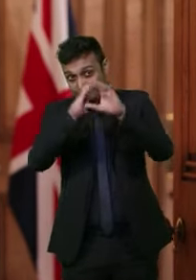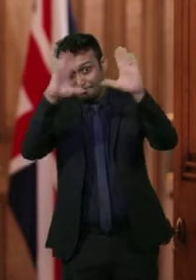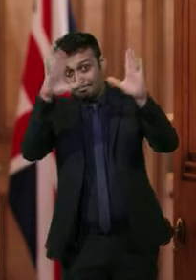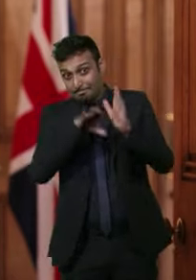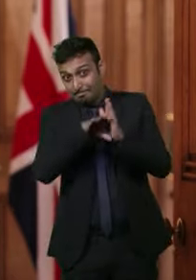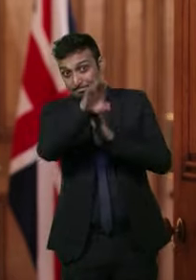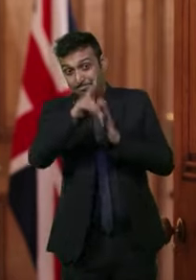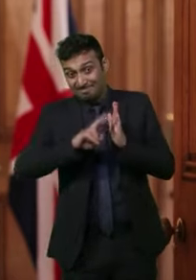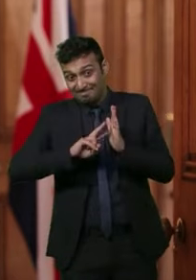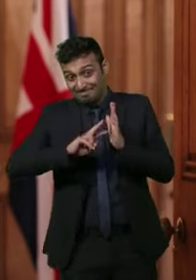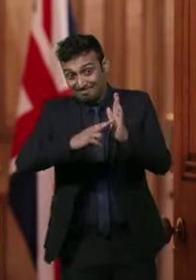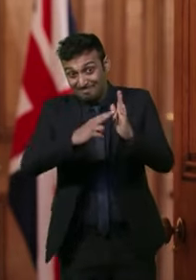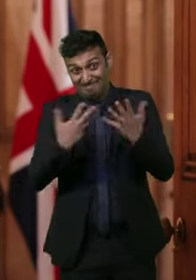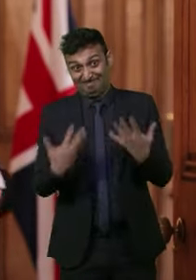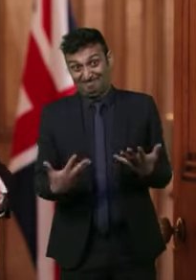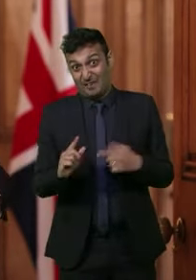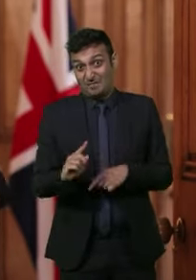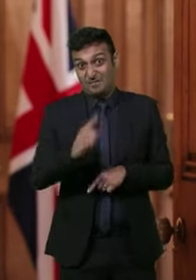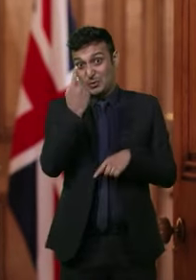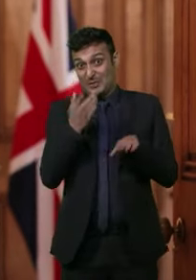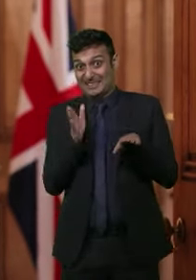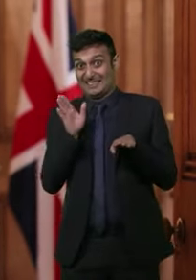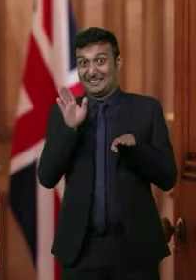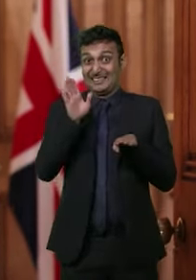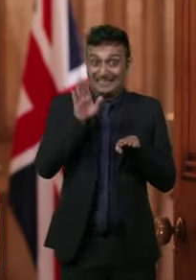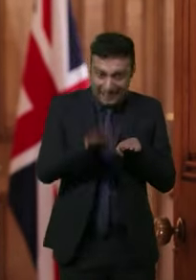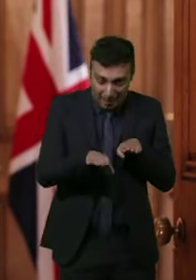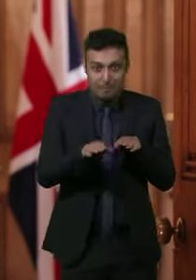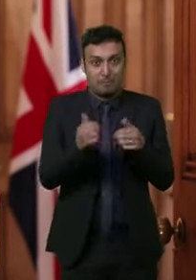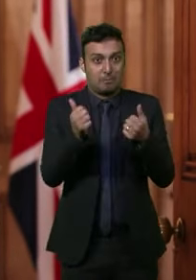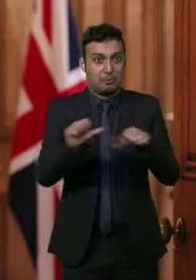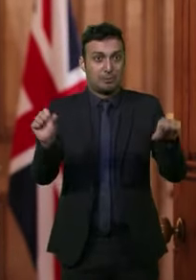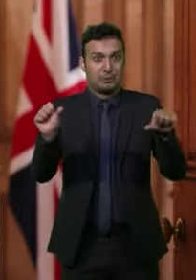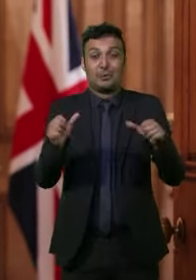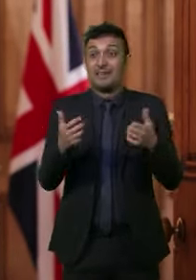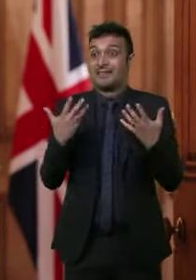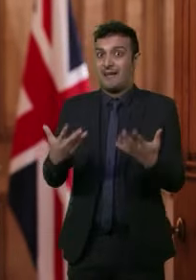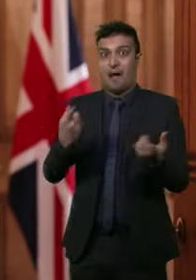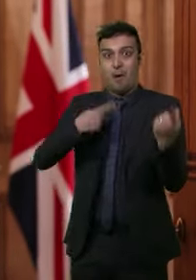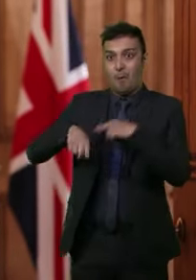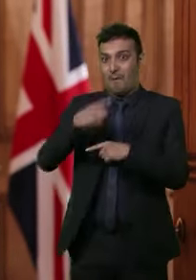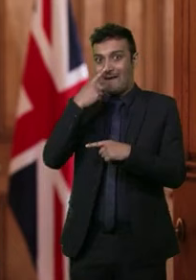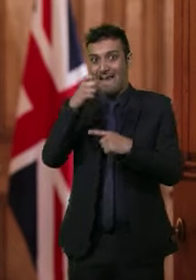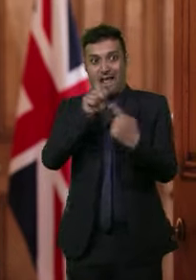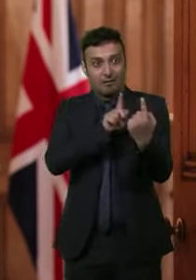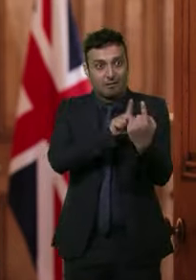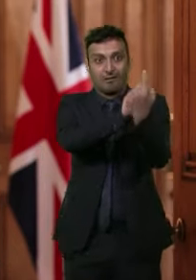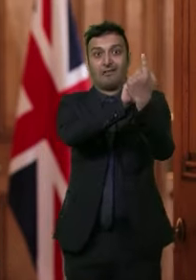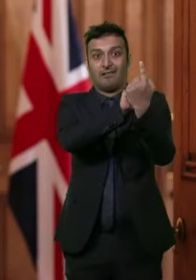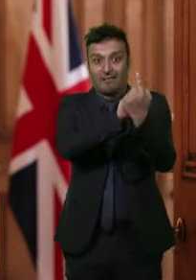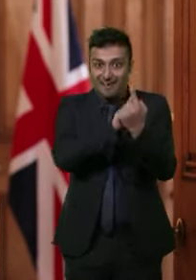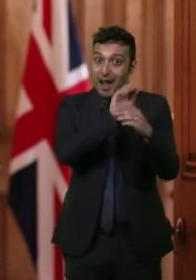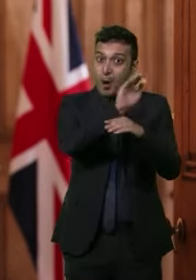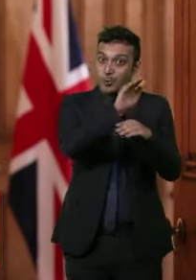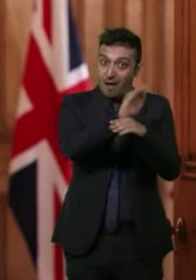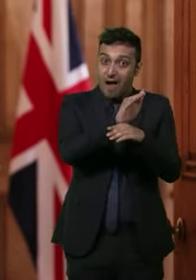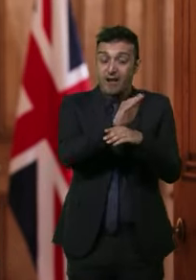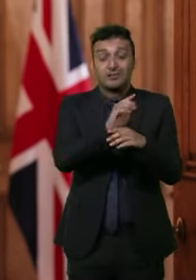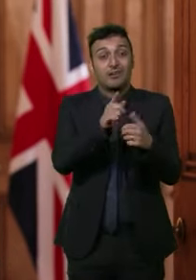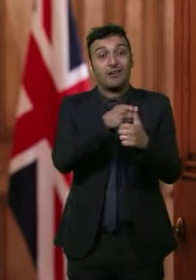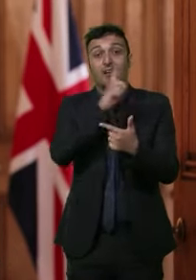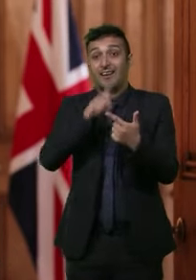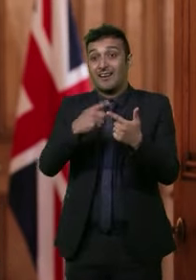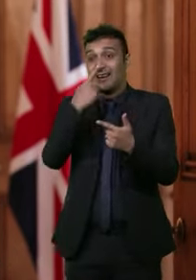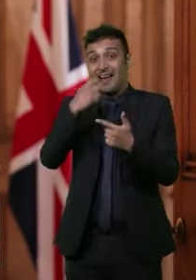libertad hoy en día al permitir que las personas se reúnan individualmente al aire libre por primera vez en meses permitir que las